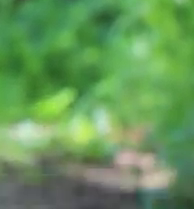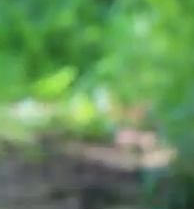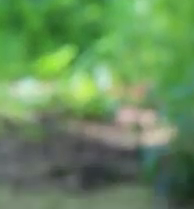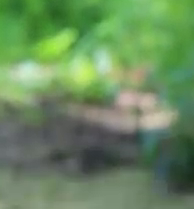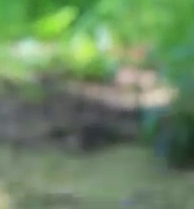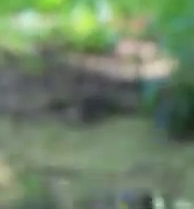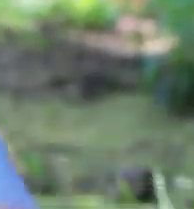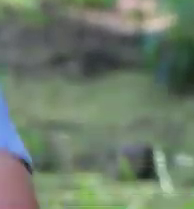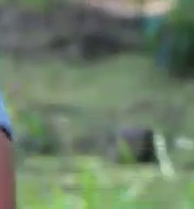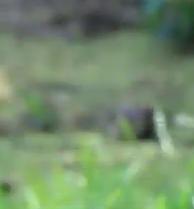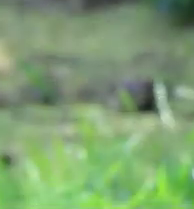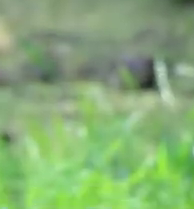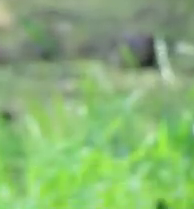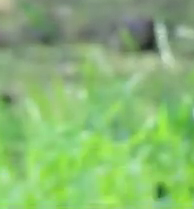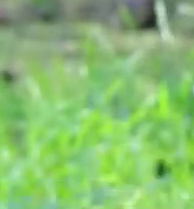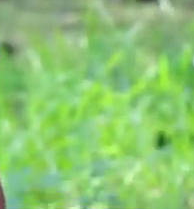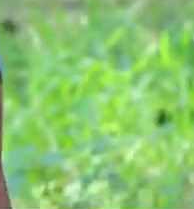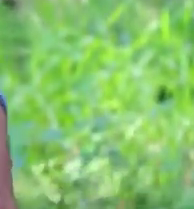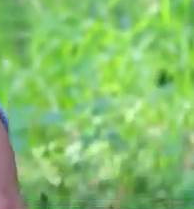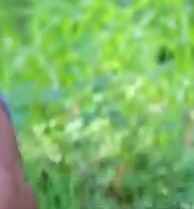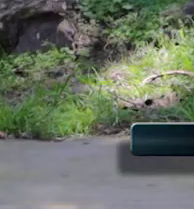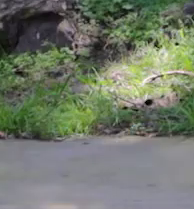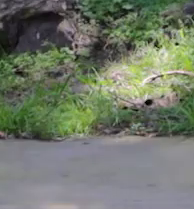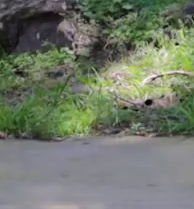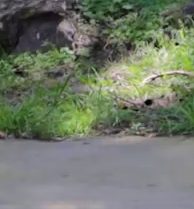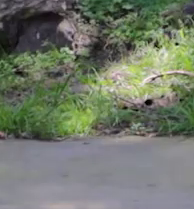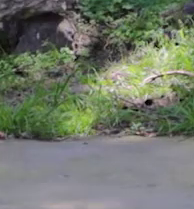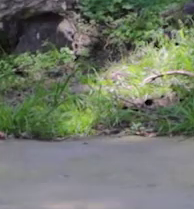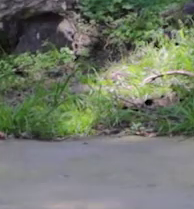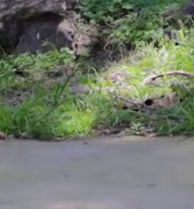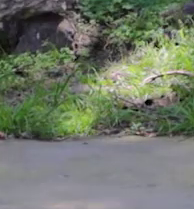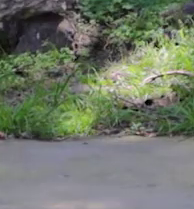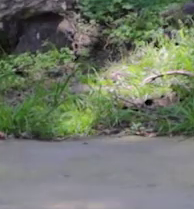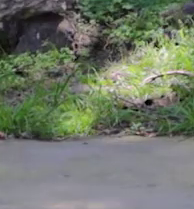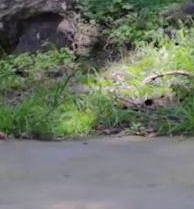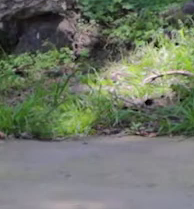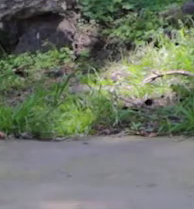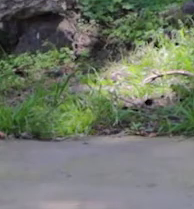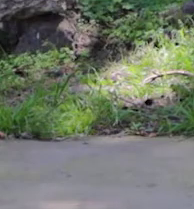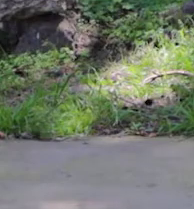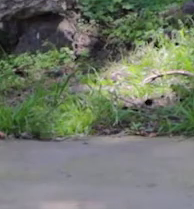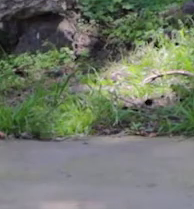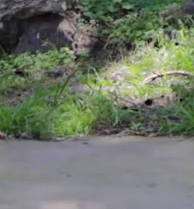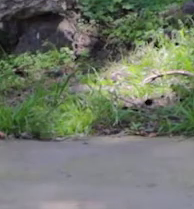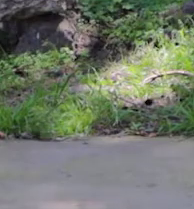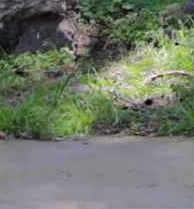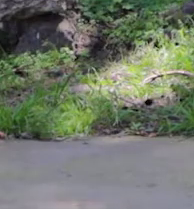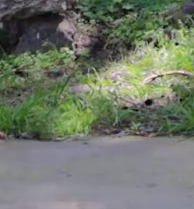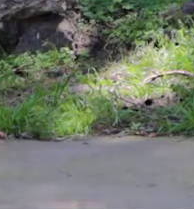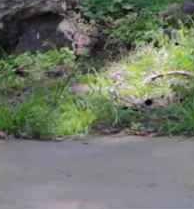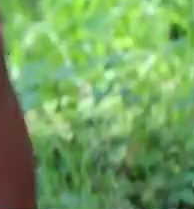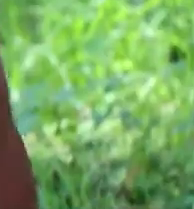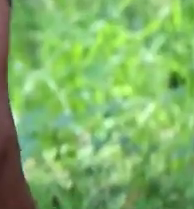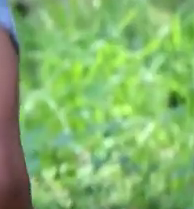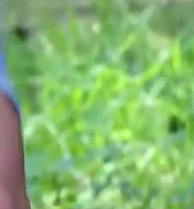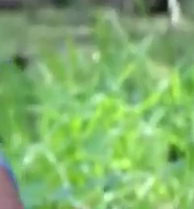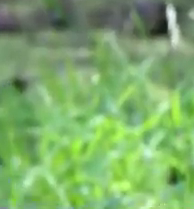una más otra más bien trabajado respira